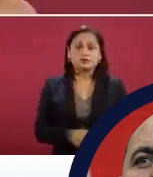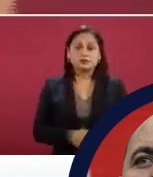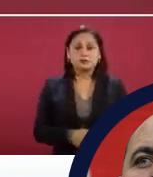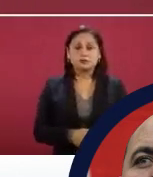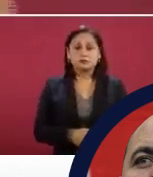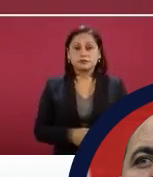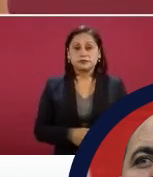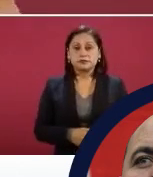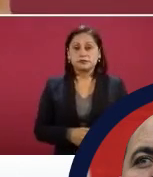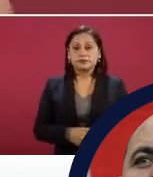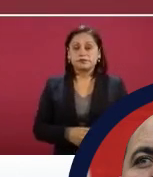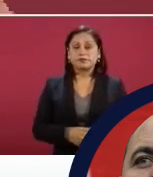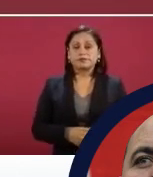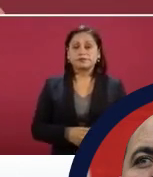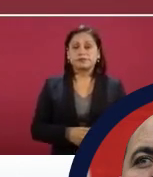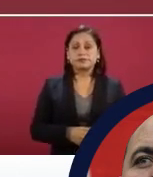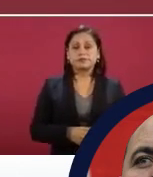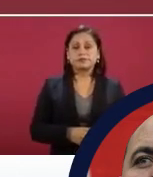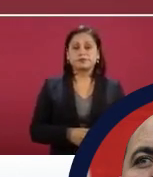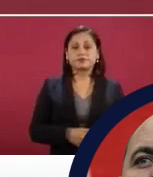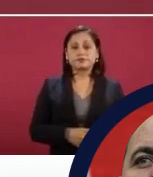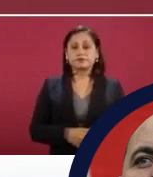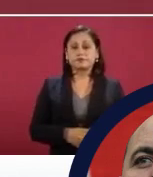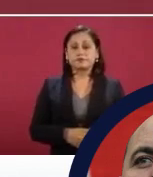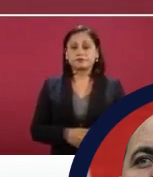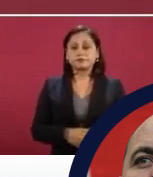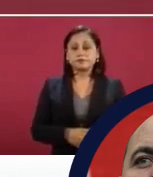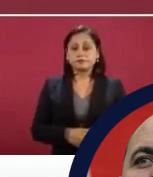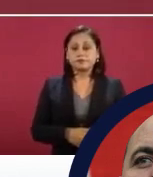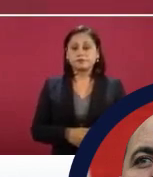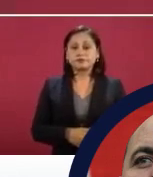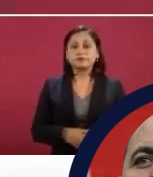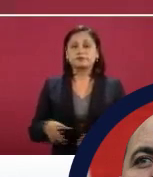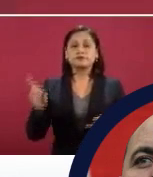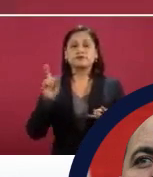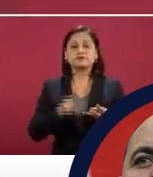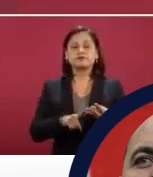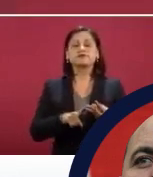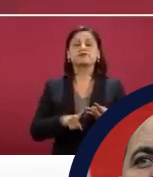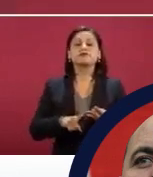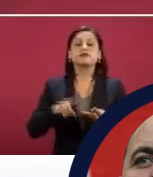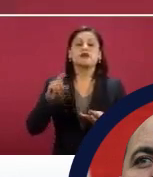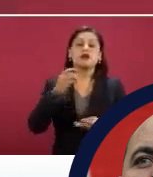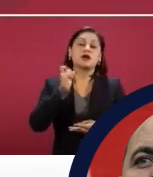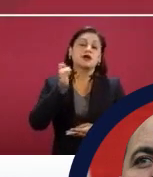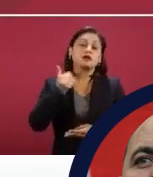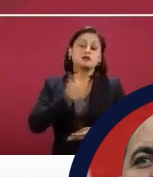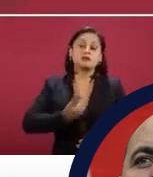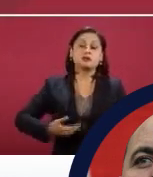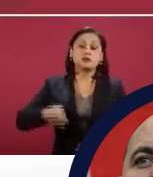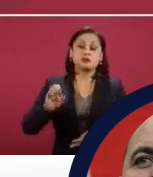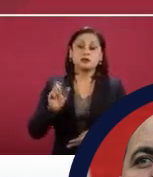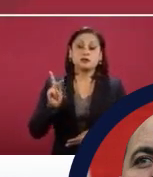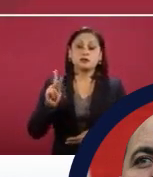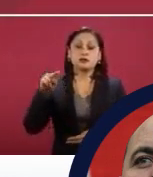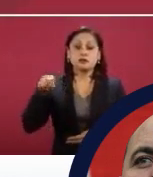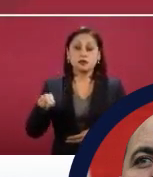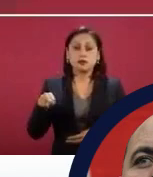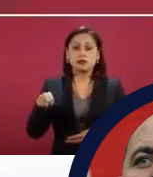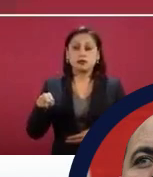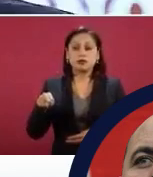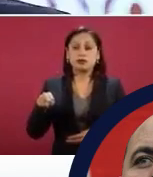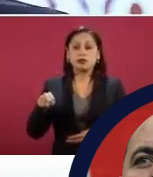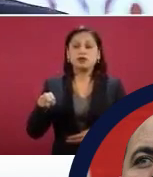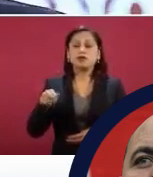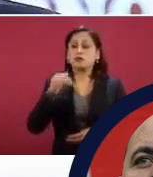presidente nosotros queremos unirnos con la con la sociedad con con los mexicanos para para